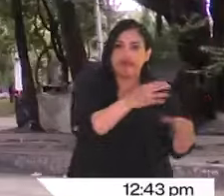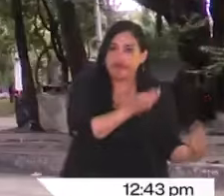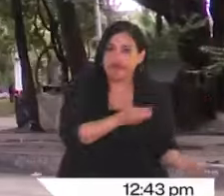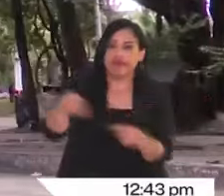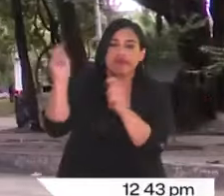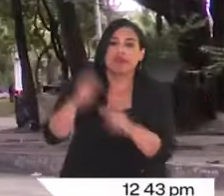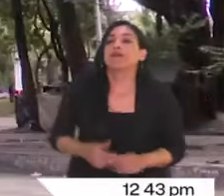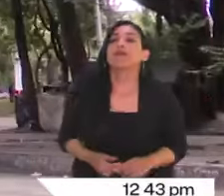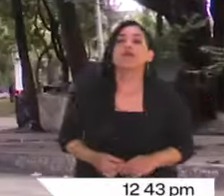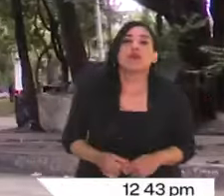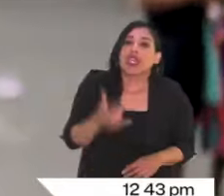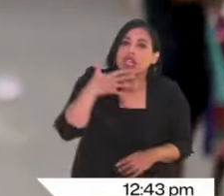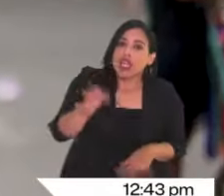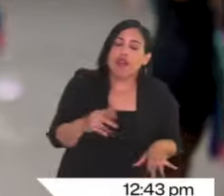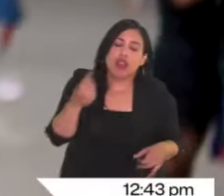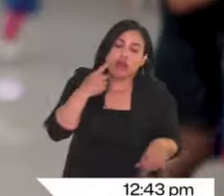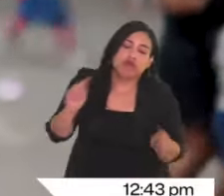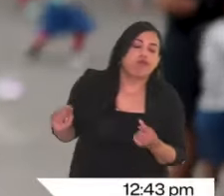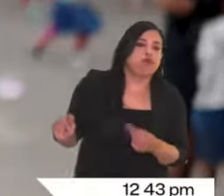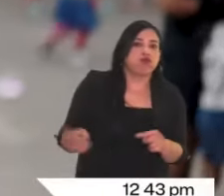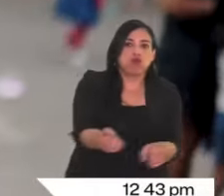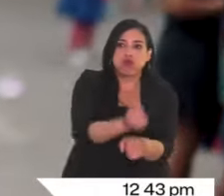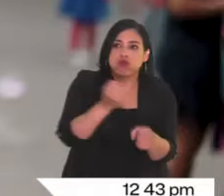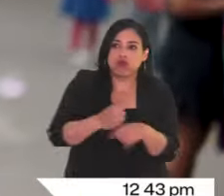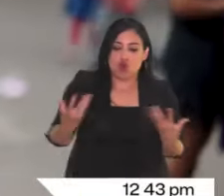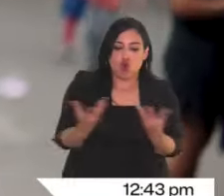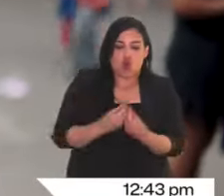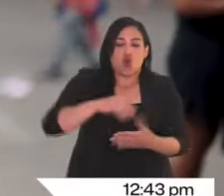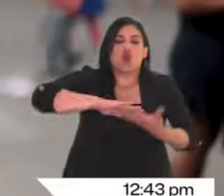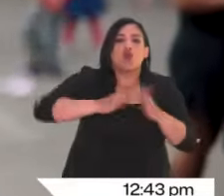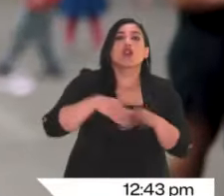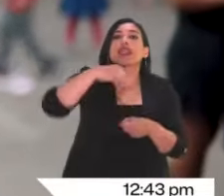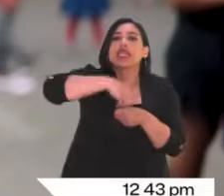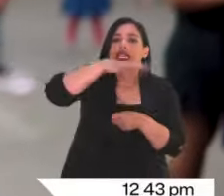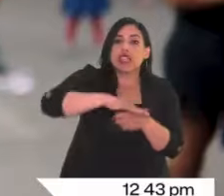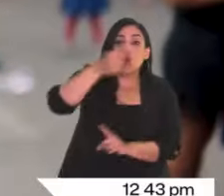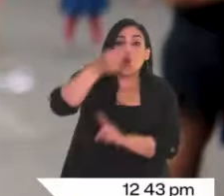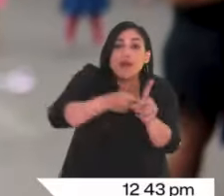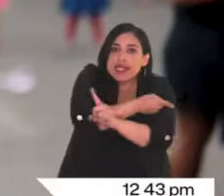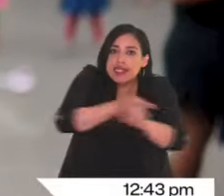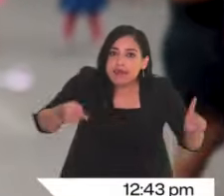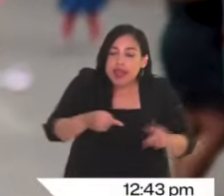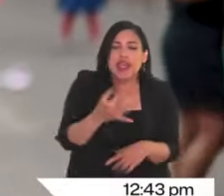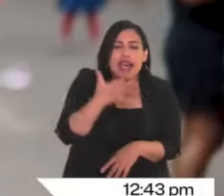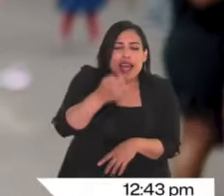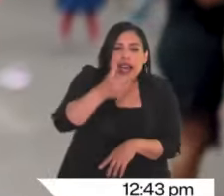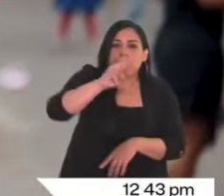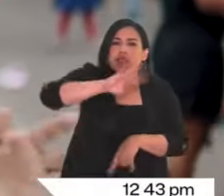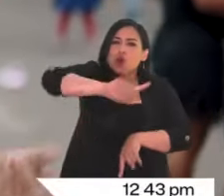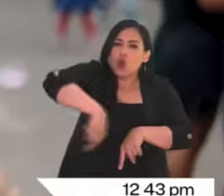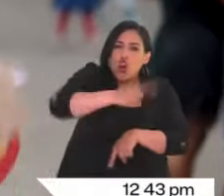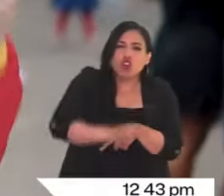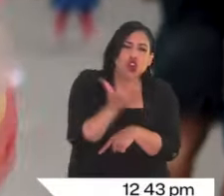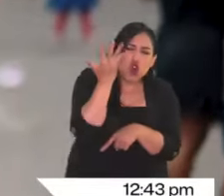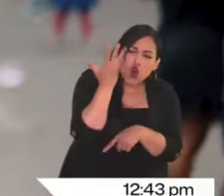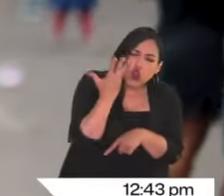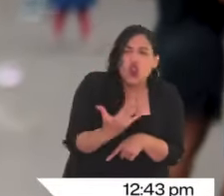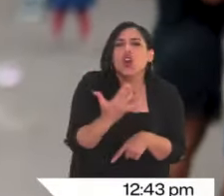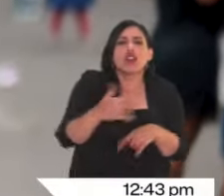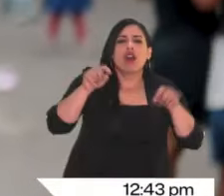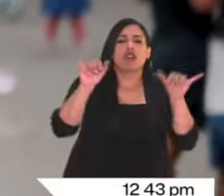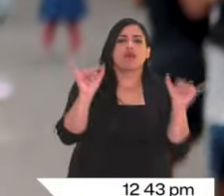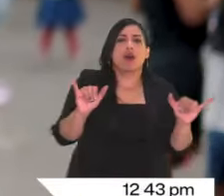sido días de mucho trabajo. Nosotros desde el distrito llevamos un mes y medio, 24 horas, todos los días, en el